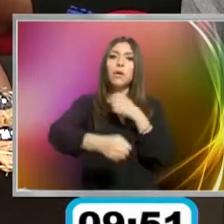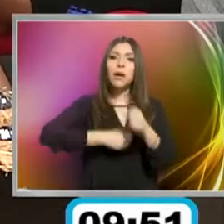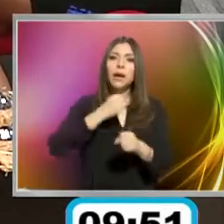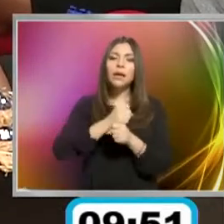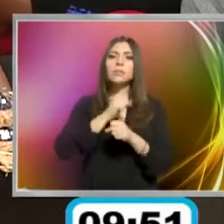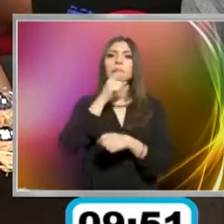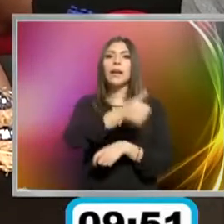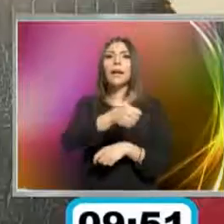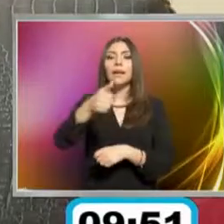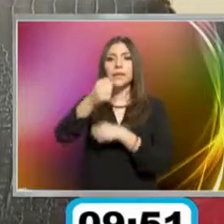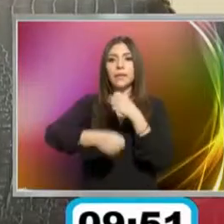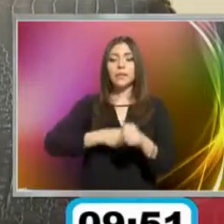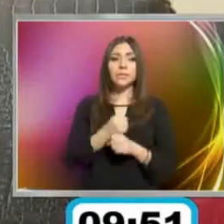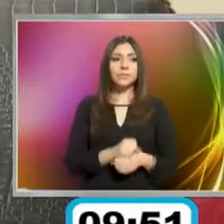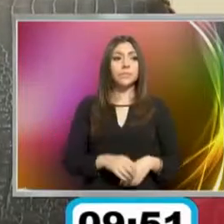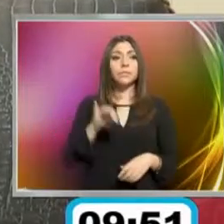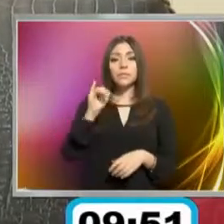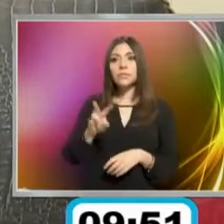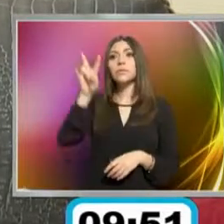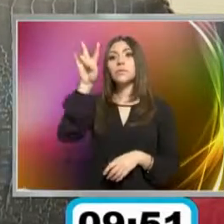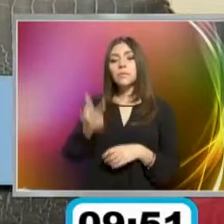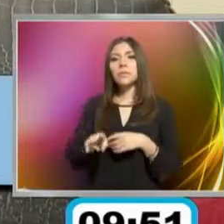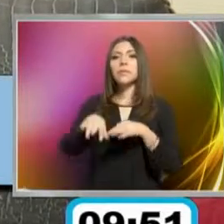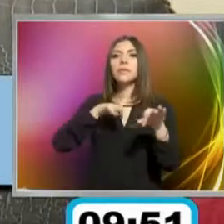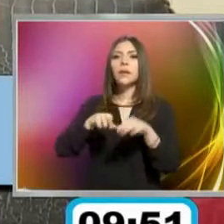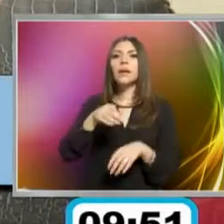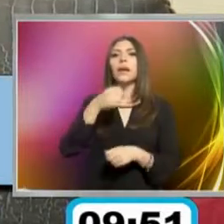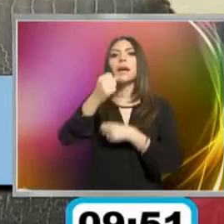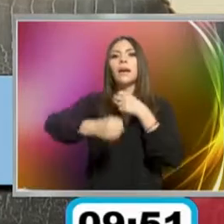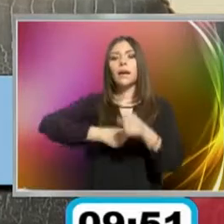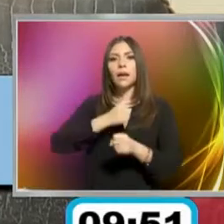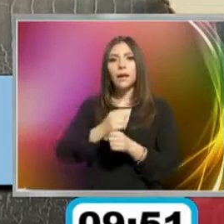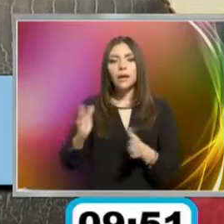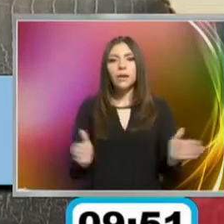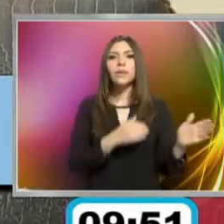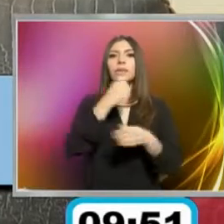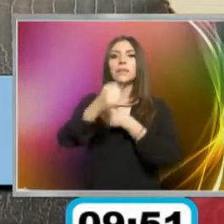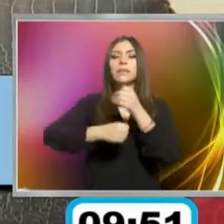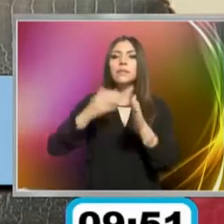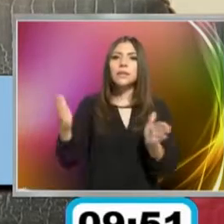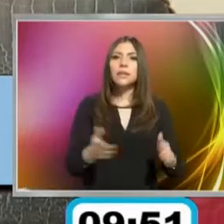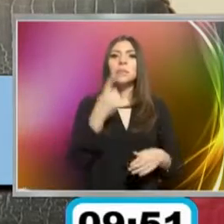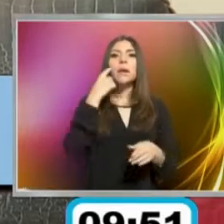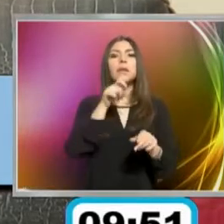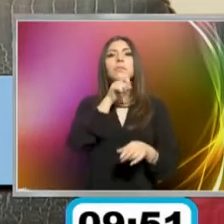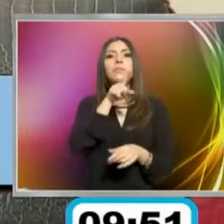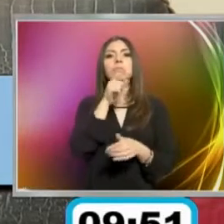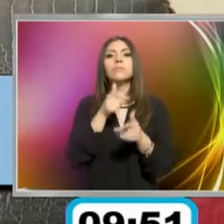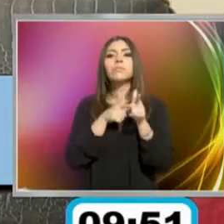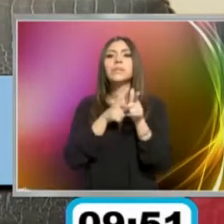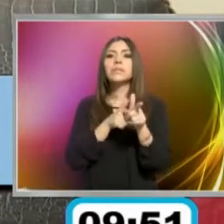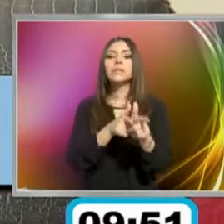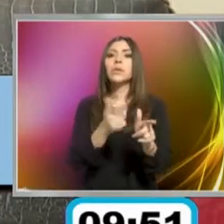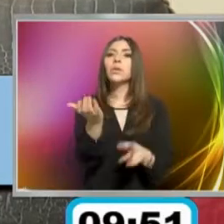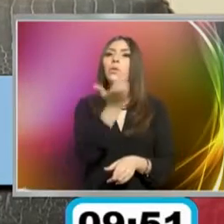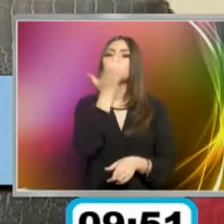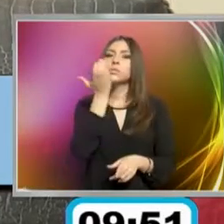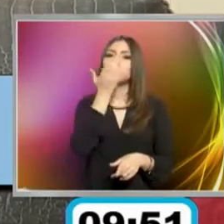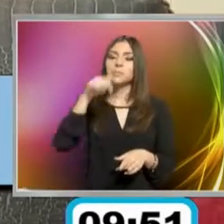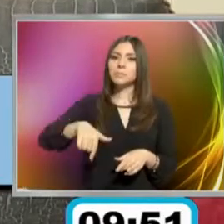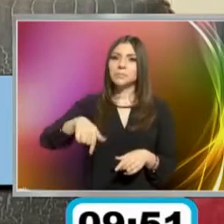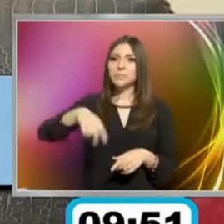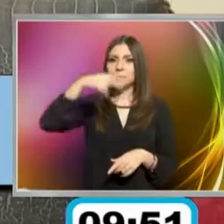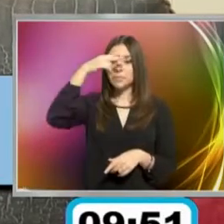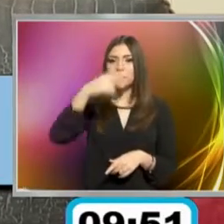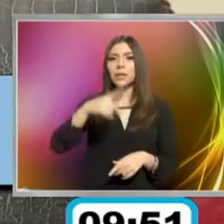Así es, ha sido un trabajo de año tras año Sí. de estar preservando las tradiciones en nuestro país, que todas estas nuevas